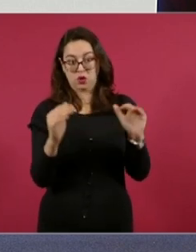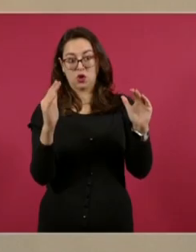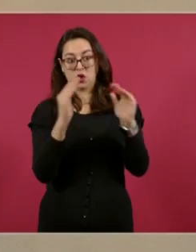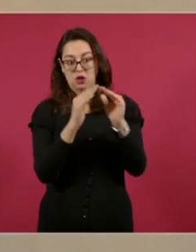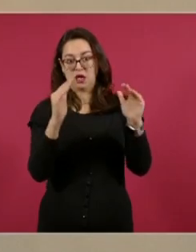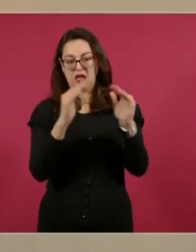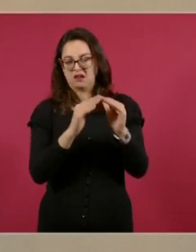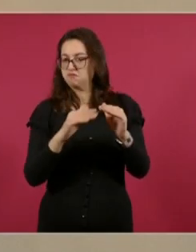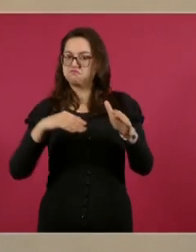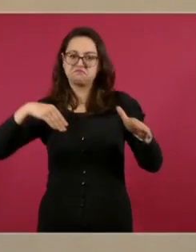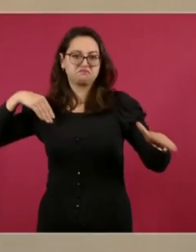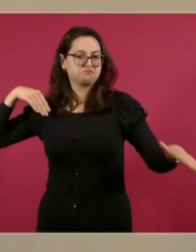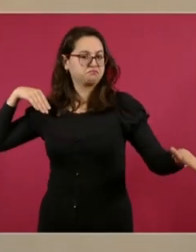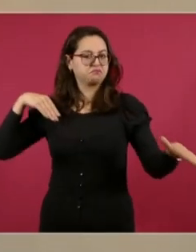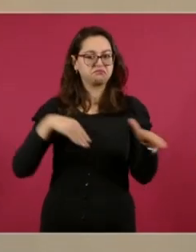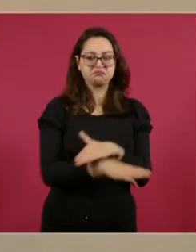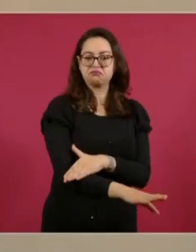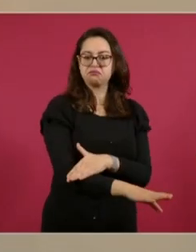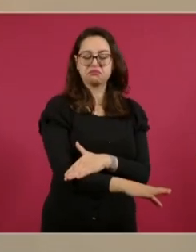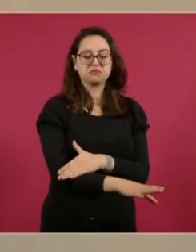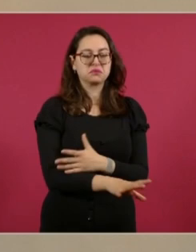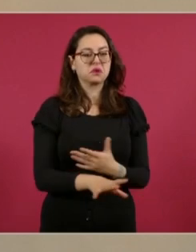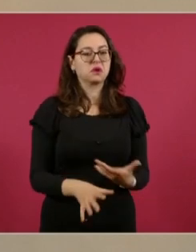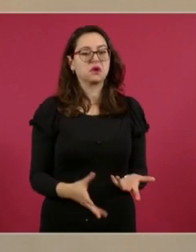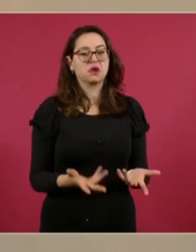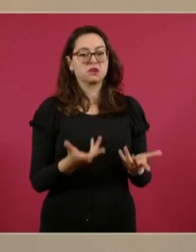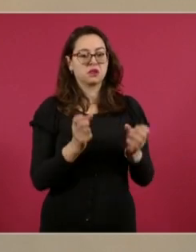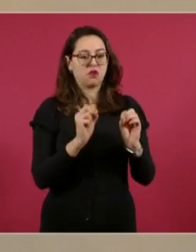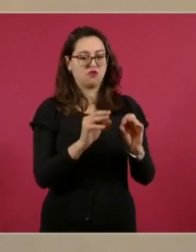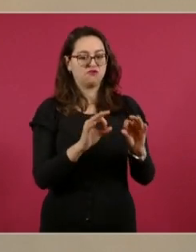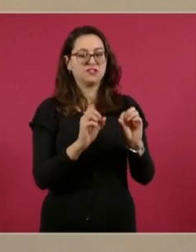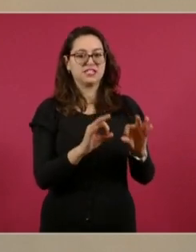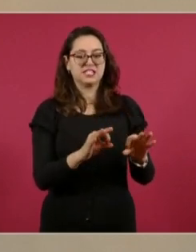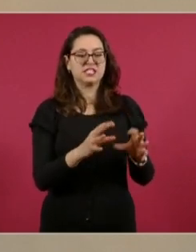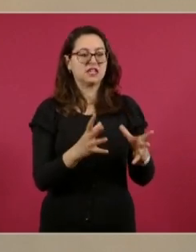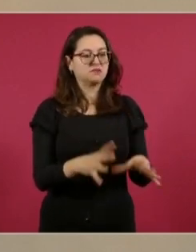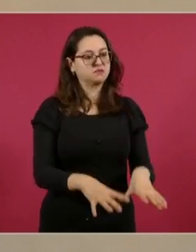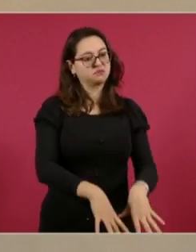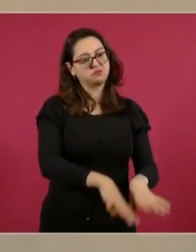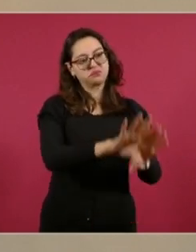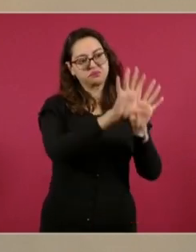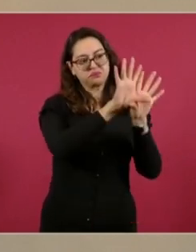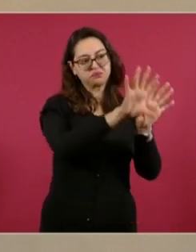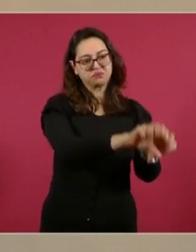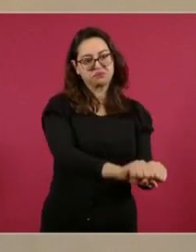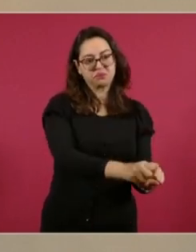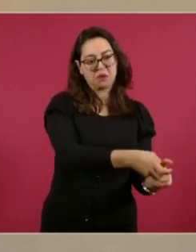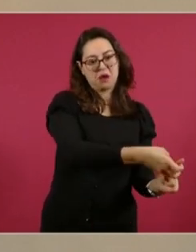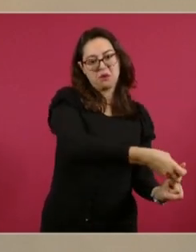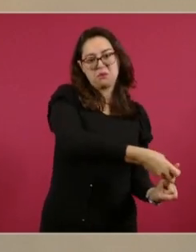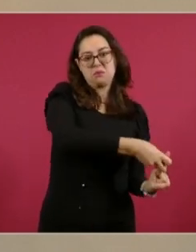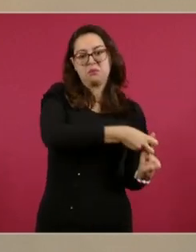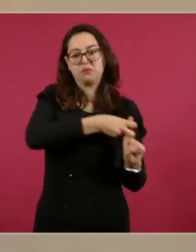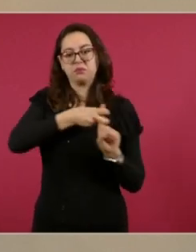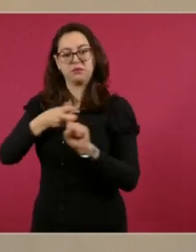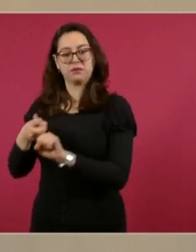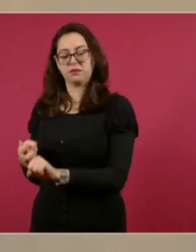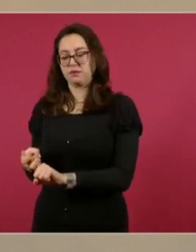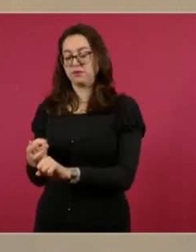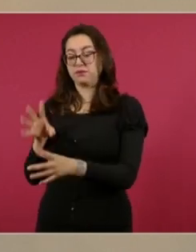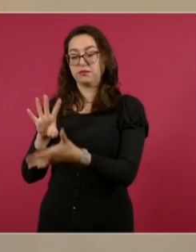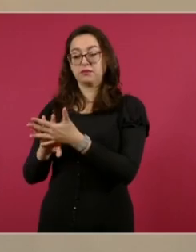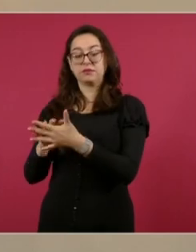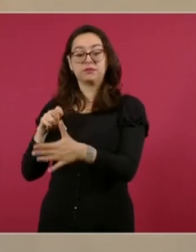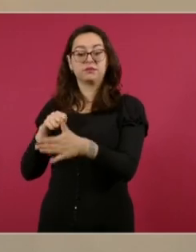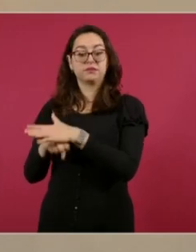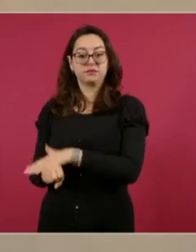sin mandamiento judicial ni causa justificada a las oficinas de la víctima y trasladarlo a la Oficialía Calificadora Municipal,